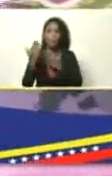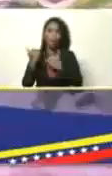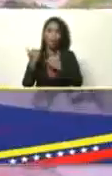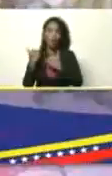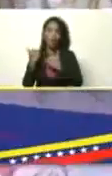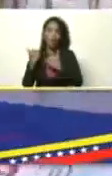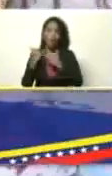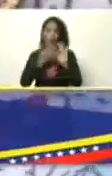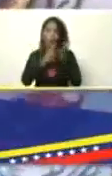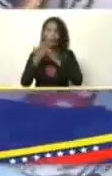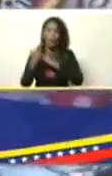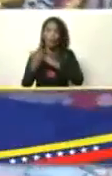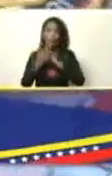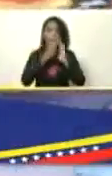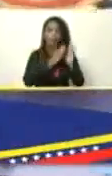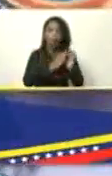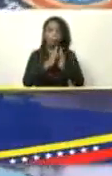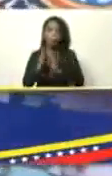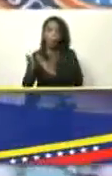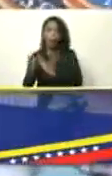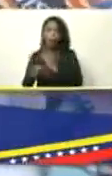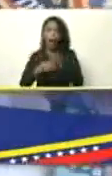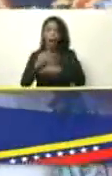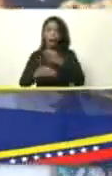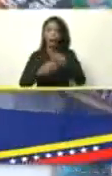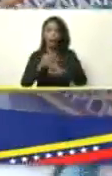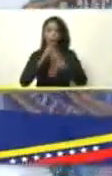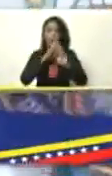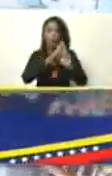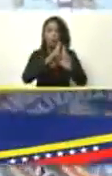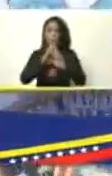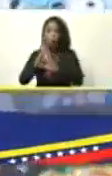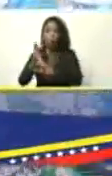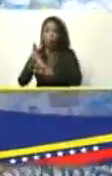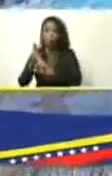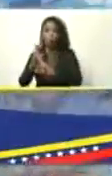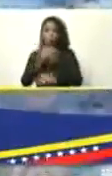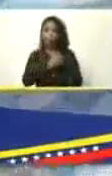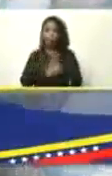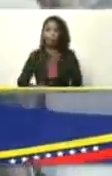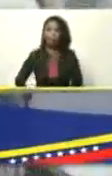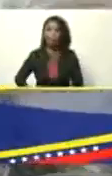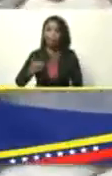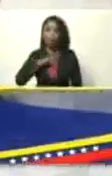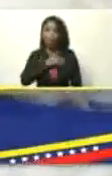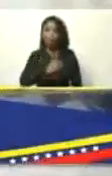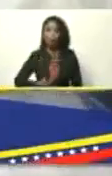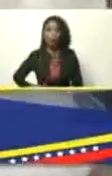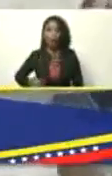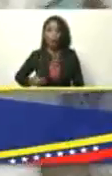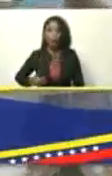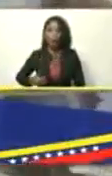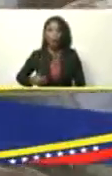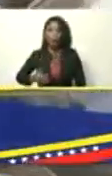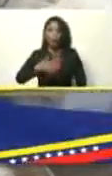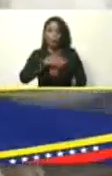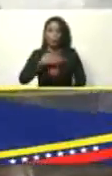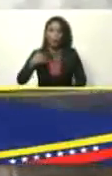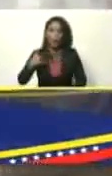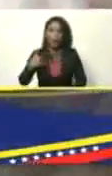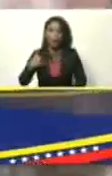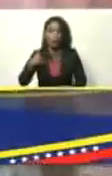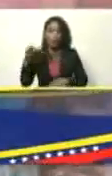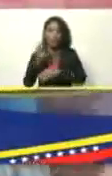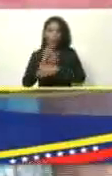emprendedores, comunidades organizadas, dándonos respuesta. Presidente, nosotros queremos que aceleremos